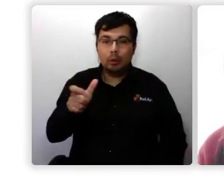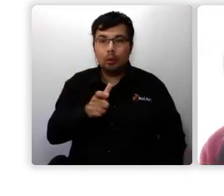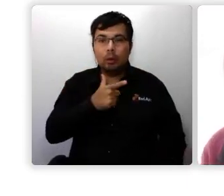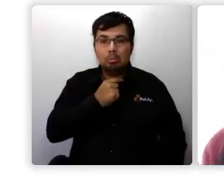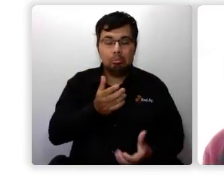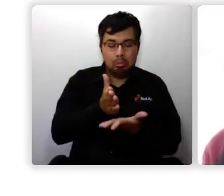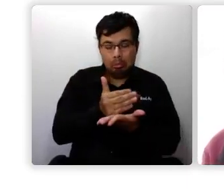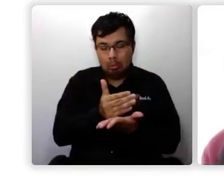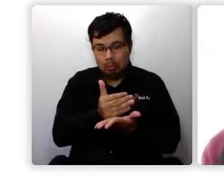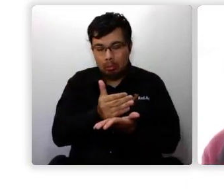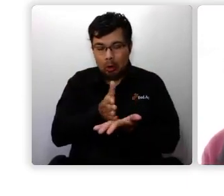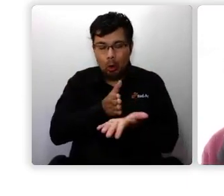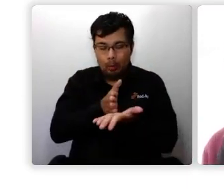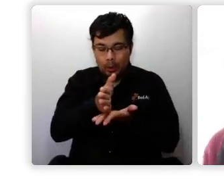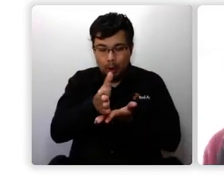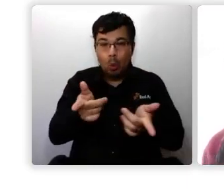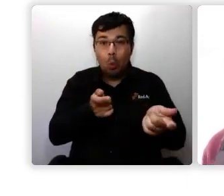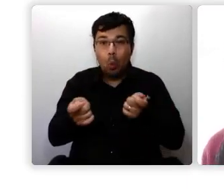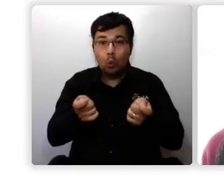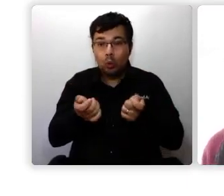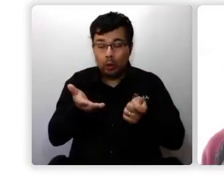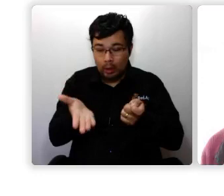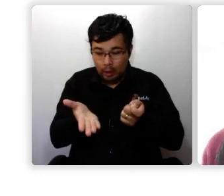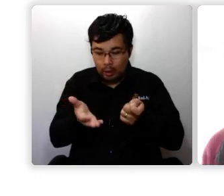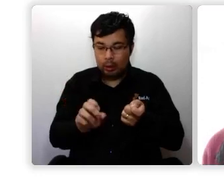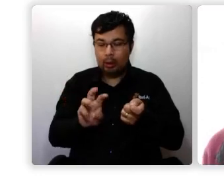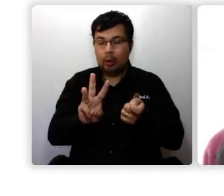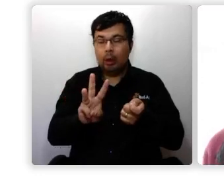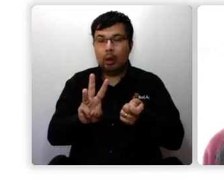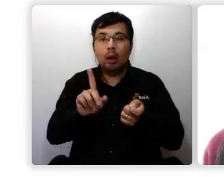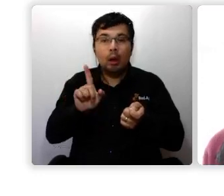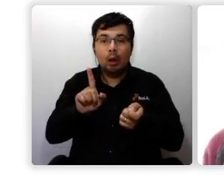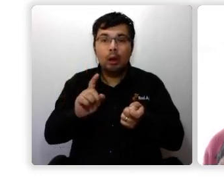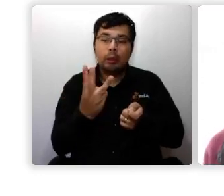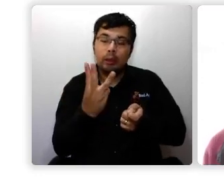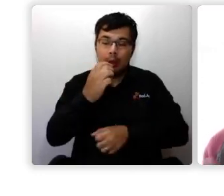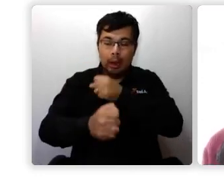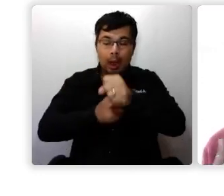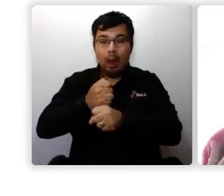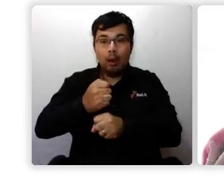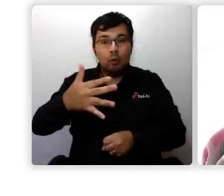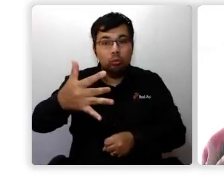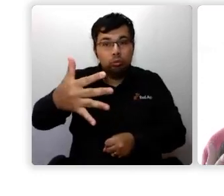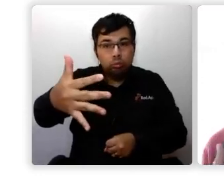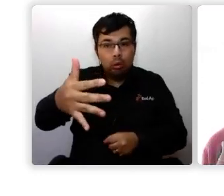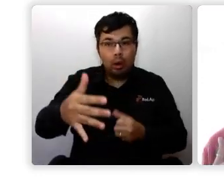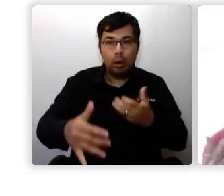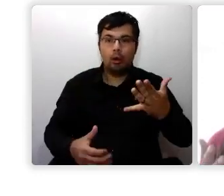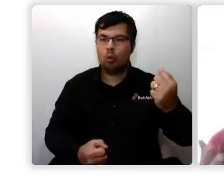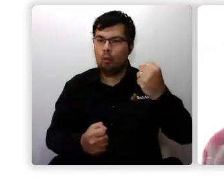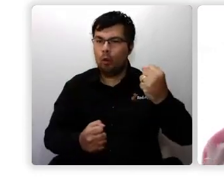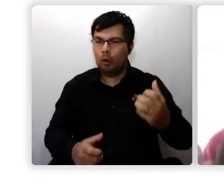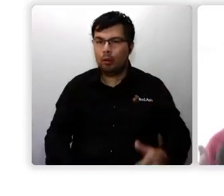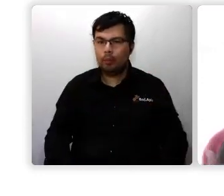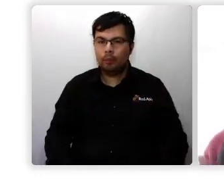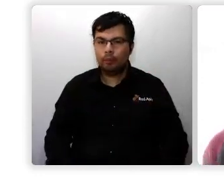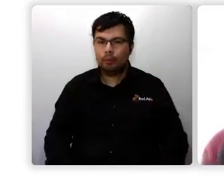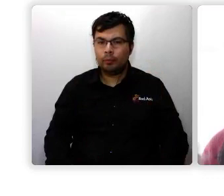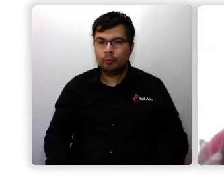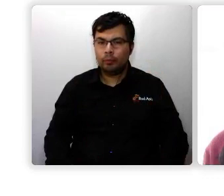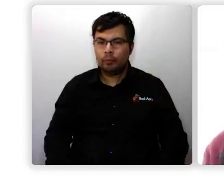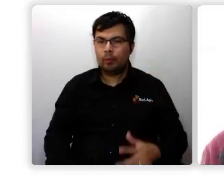negocio de aquí a los próximos 3 años. Y esto es alto, es bastante fuerte y sobre todo, como les decía, es bastante potente con